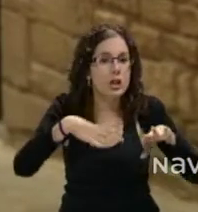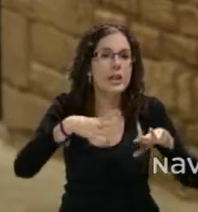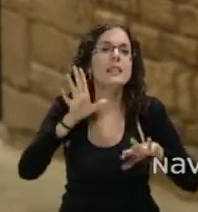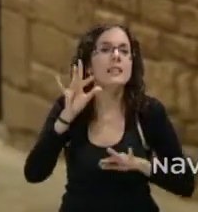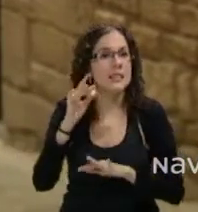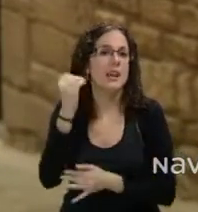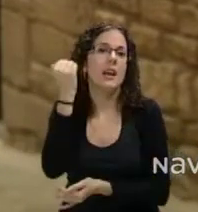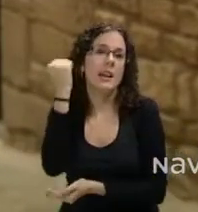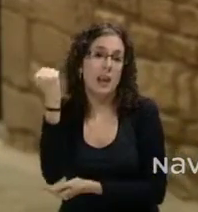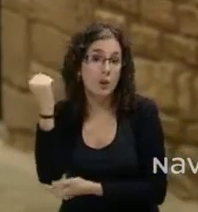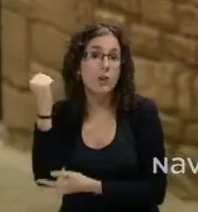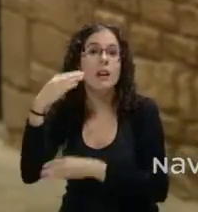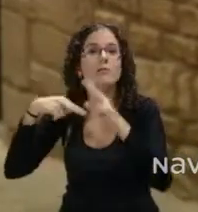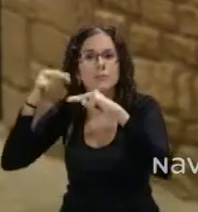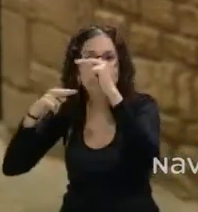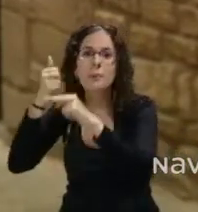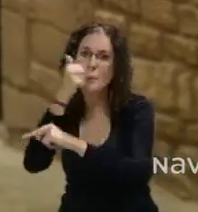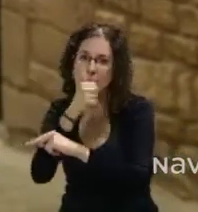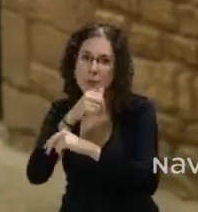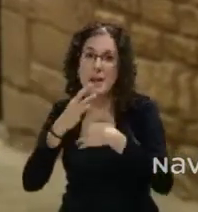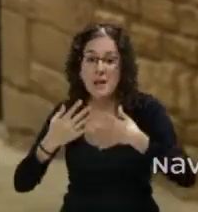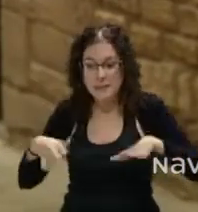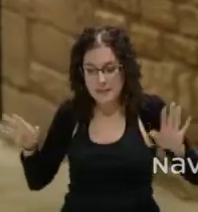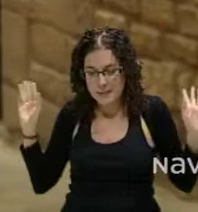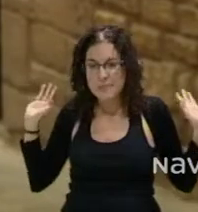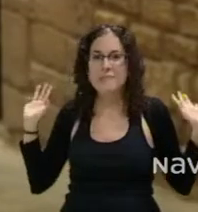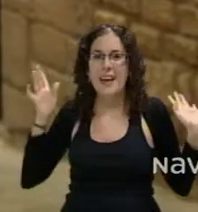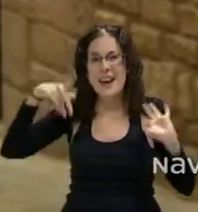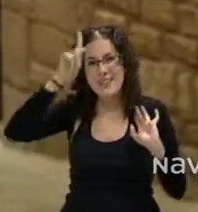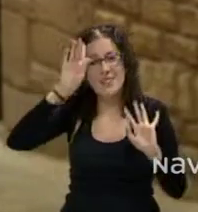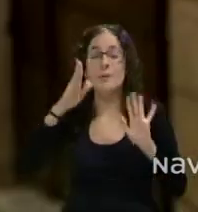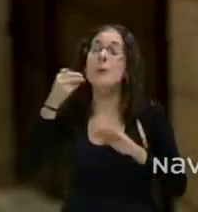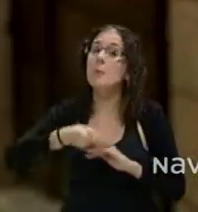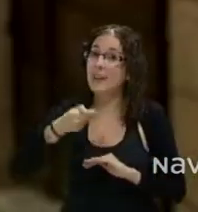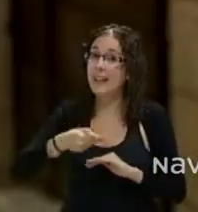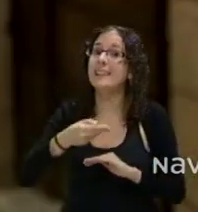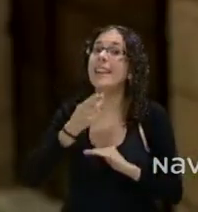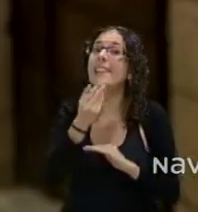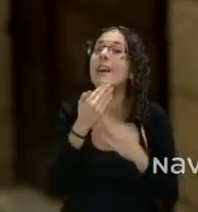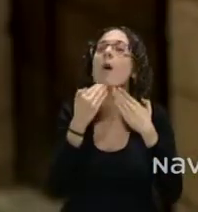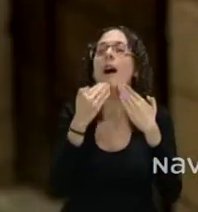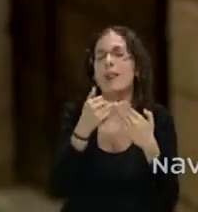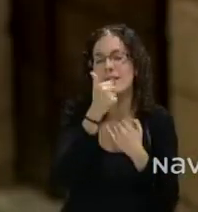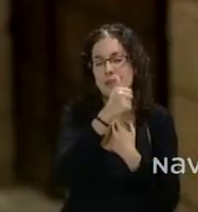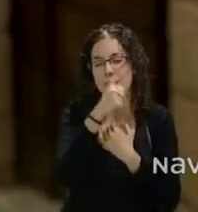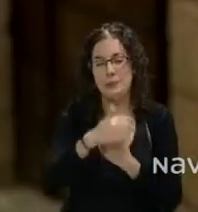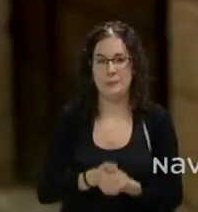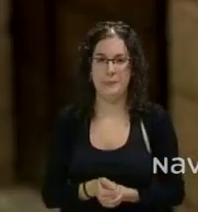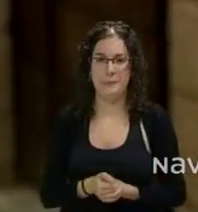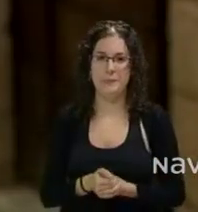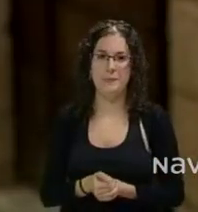hiciera físicamente, pero vamos, lo importante es el dinero que daba el vino. Aquí